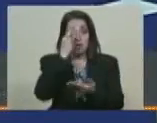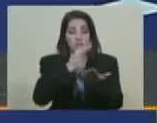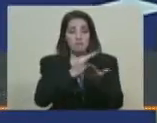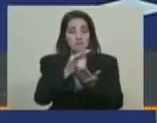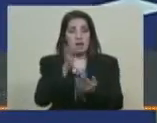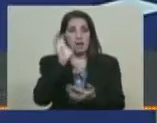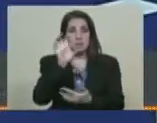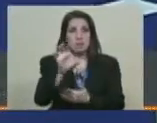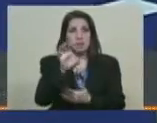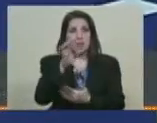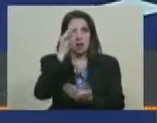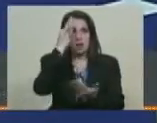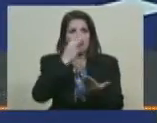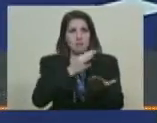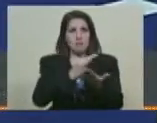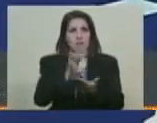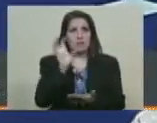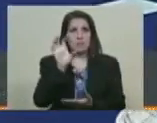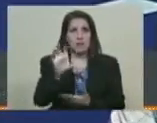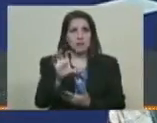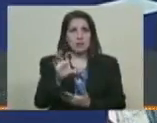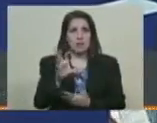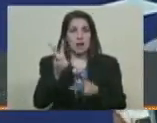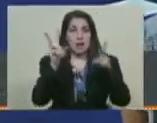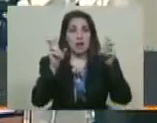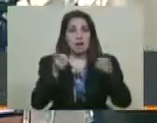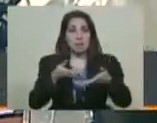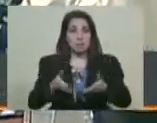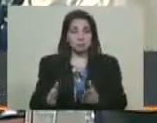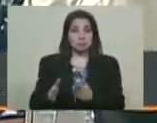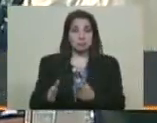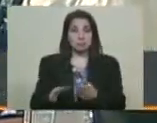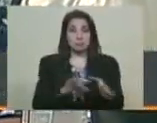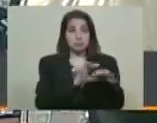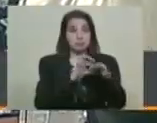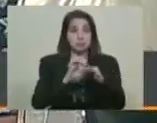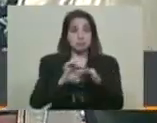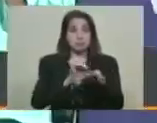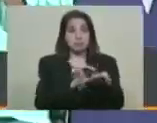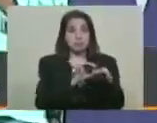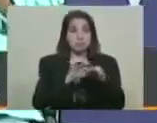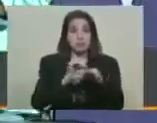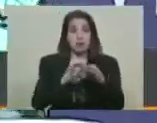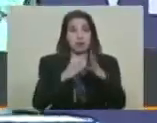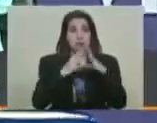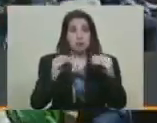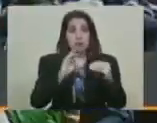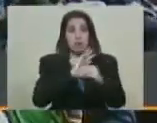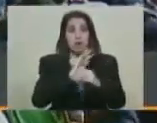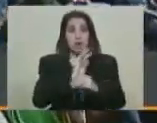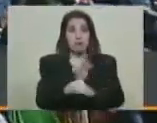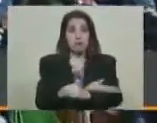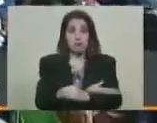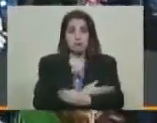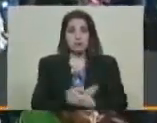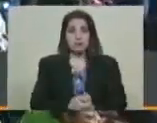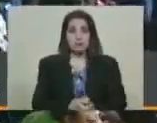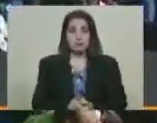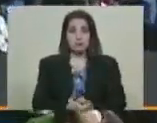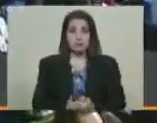patria. El Fe Patria nace y debe nacer con la unión de todas nuestras fuerzas.